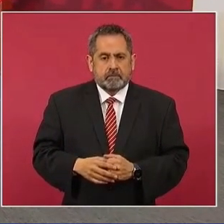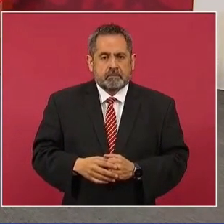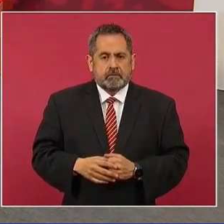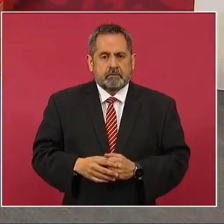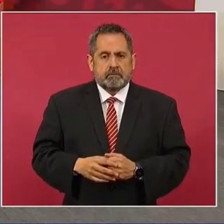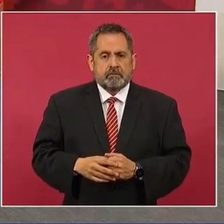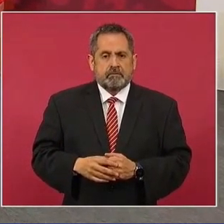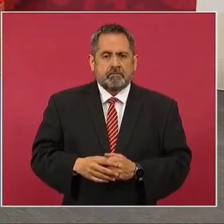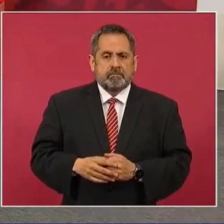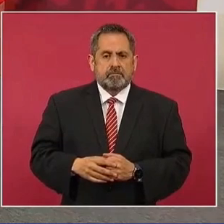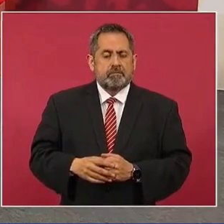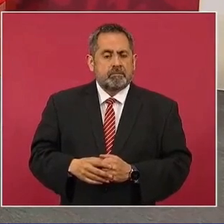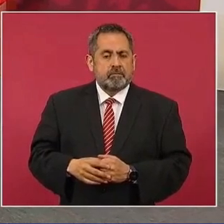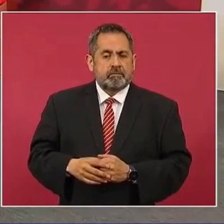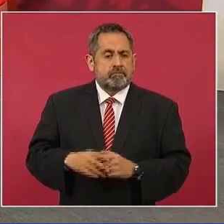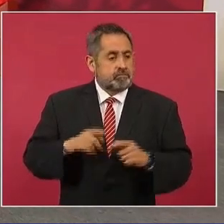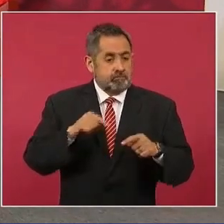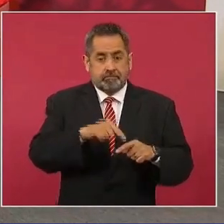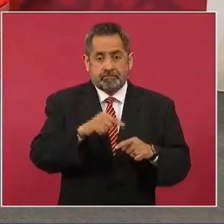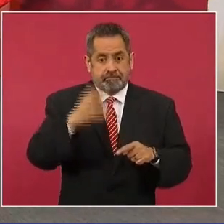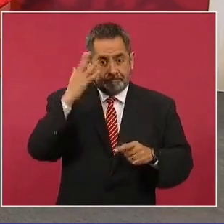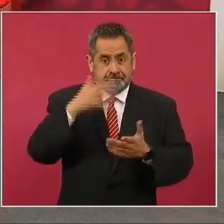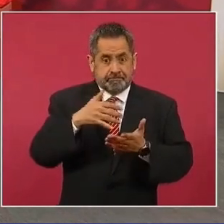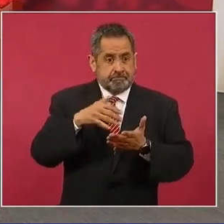Se emitieron bonos